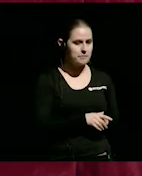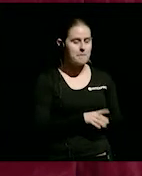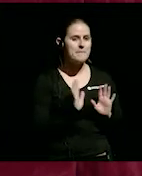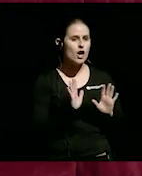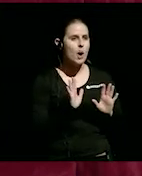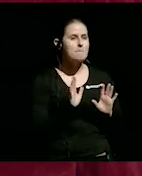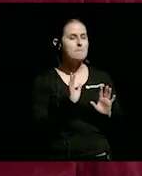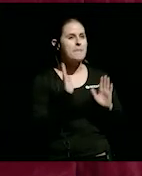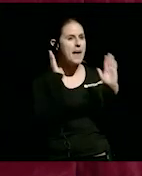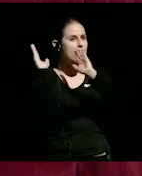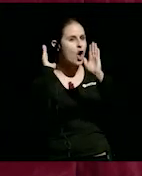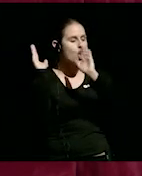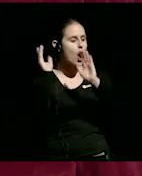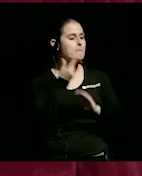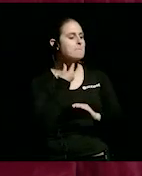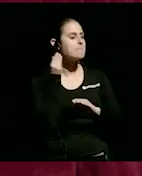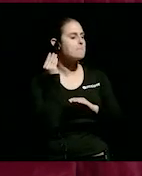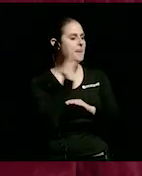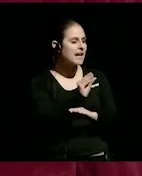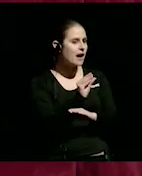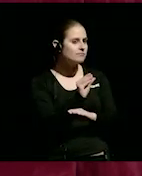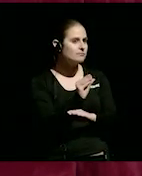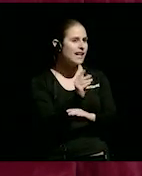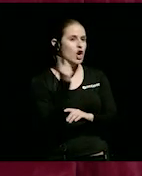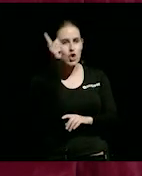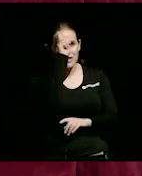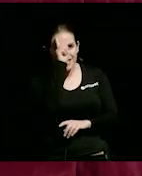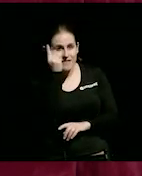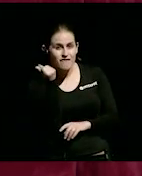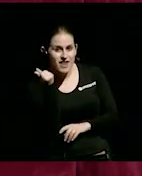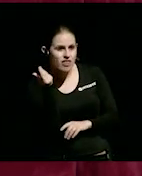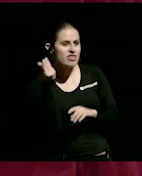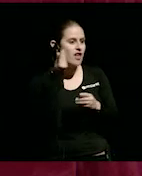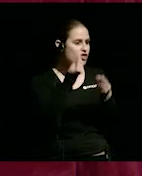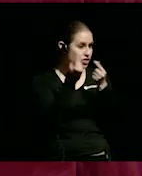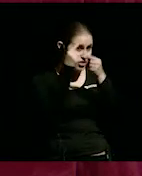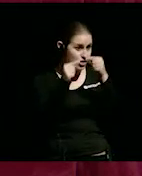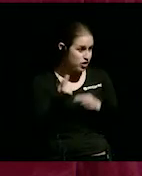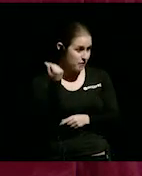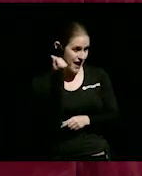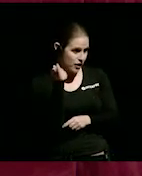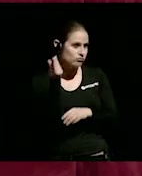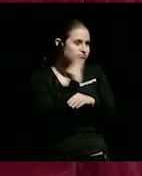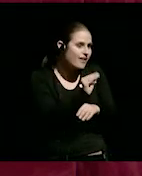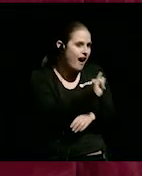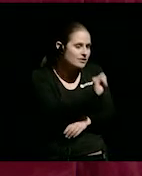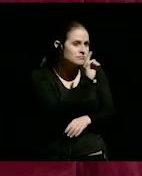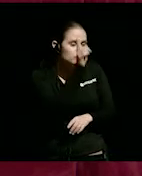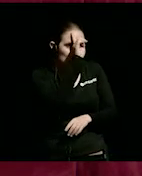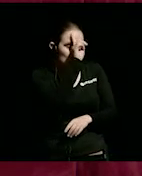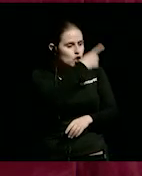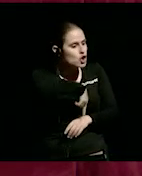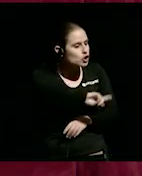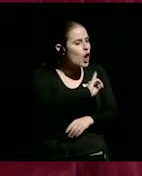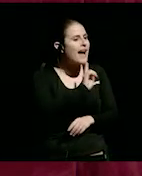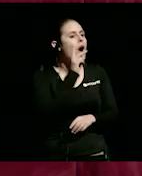beca o becas, no sé qué financiación habría disponible. Es algo que hemos estado mirando, pero hacemos cosas dentro del Reino